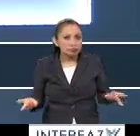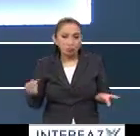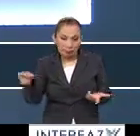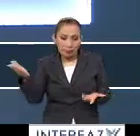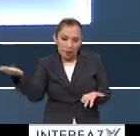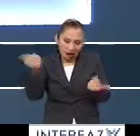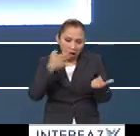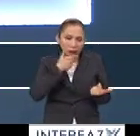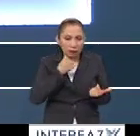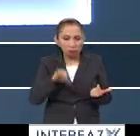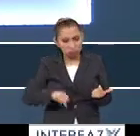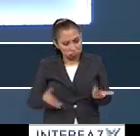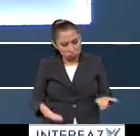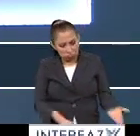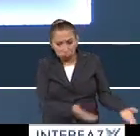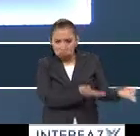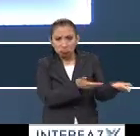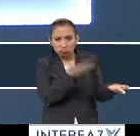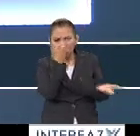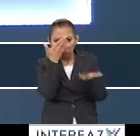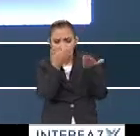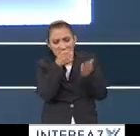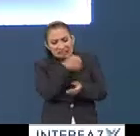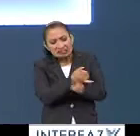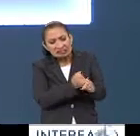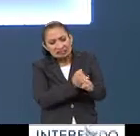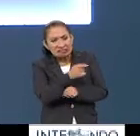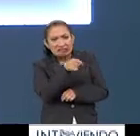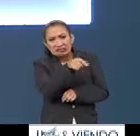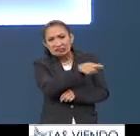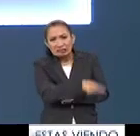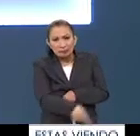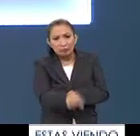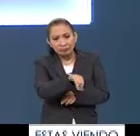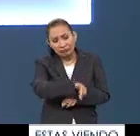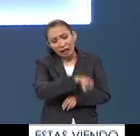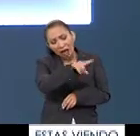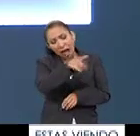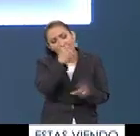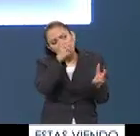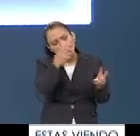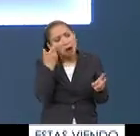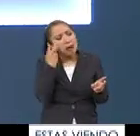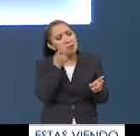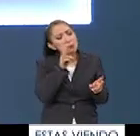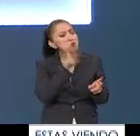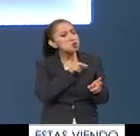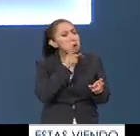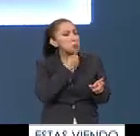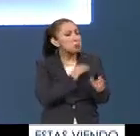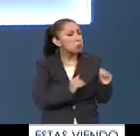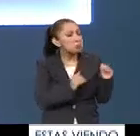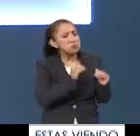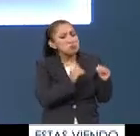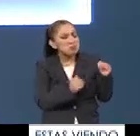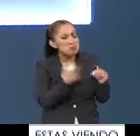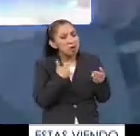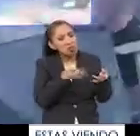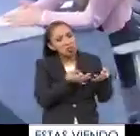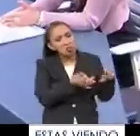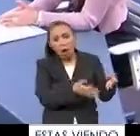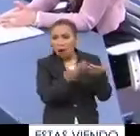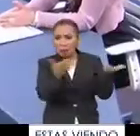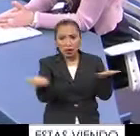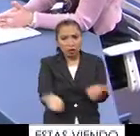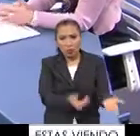hay hombres que están, digamos, se interesan en el tema y bueno, que también está totalmente